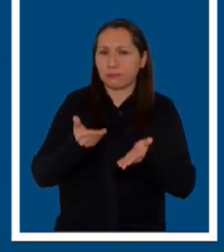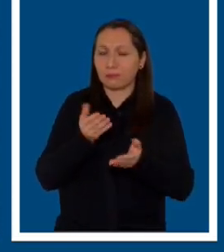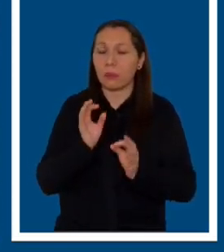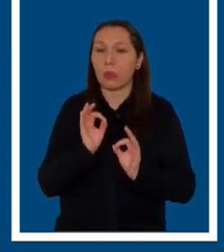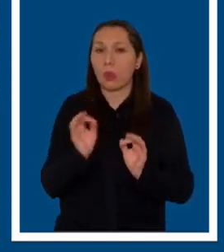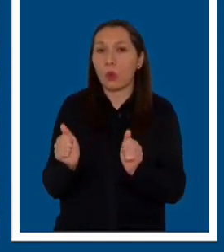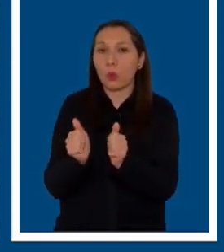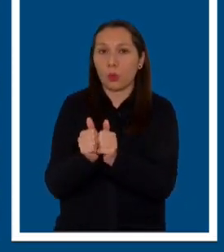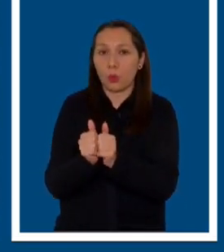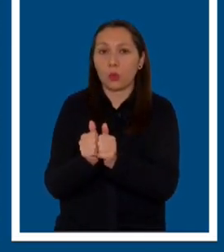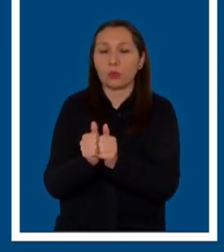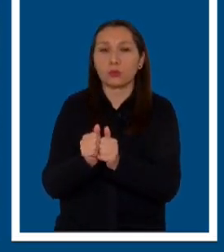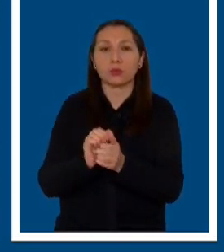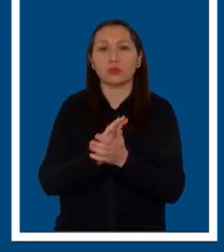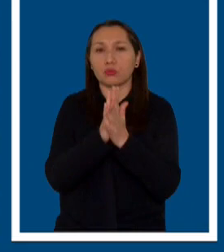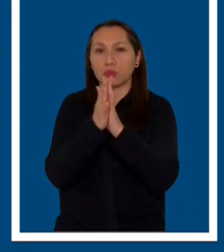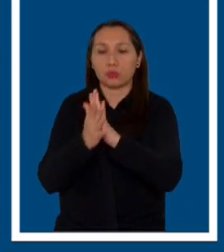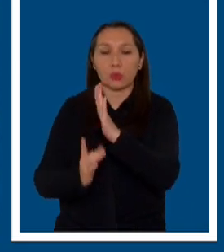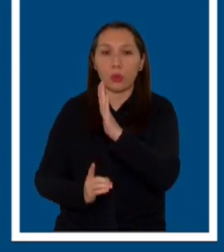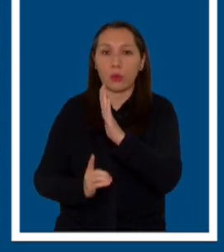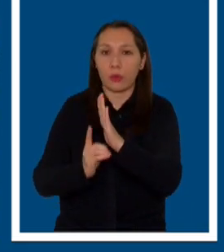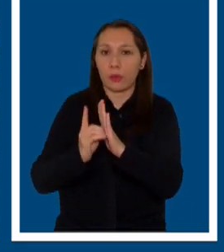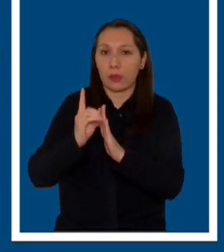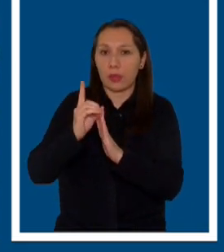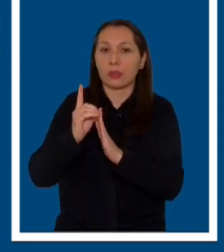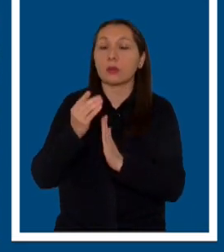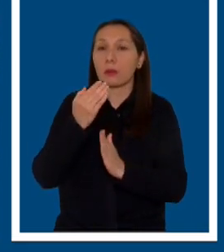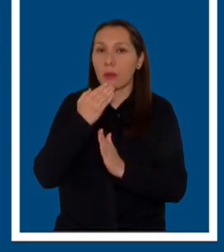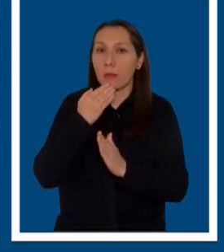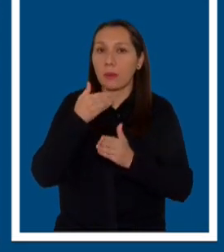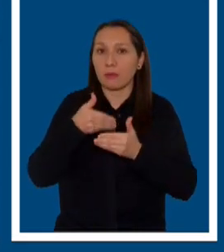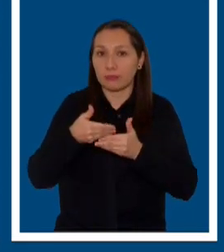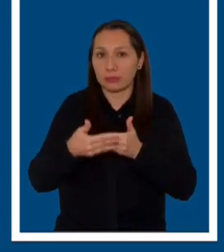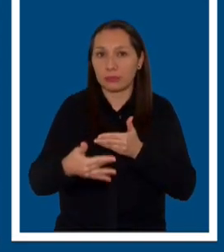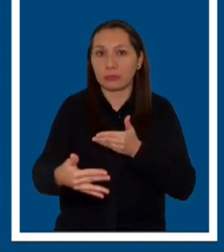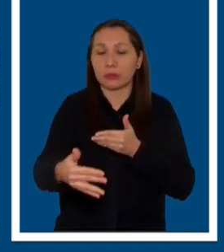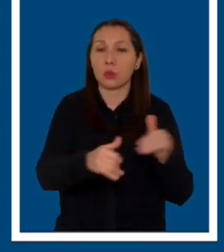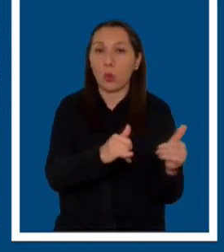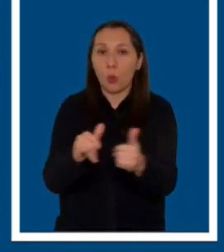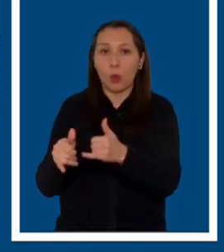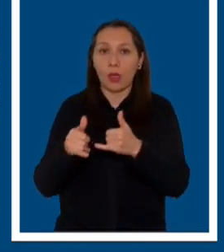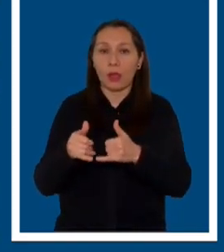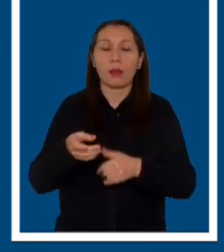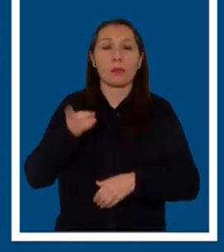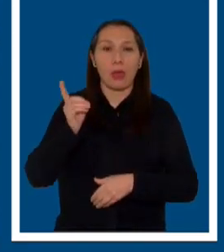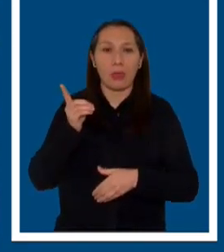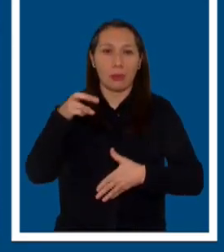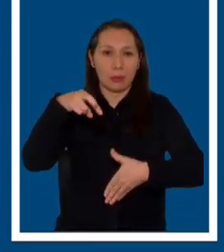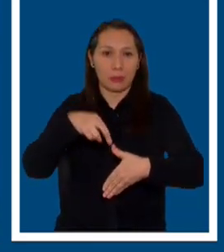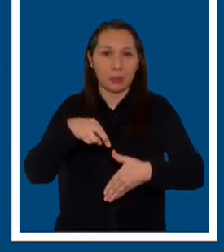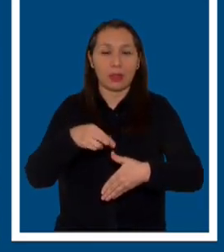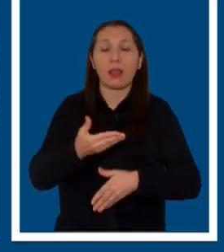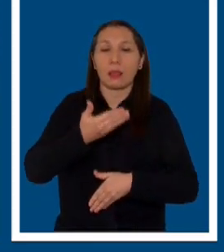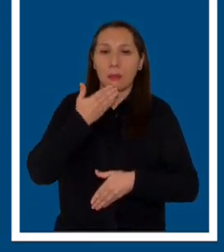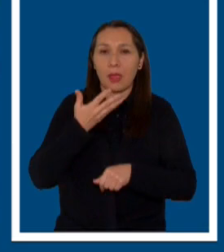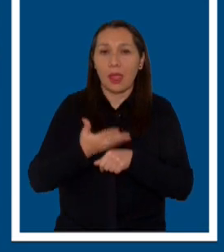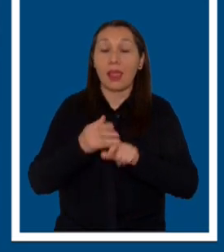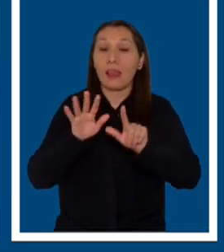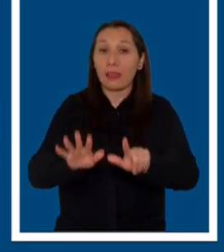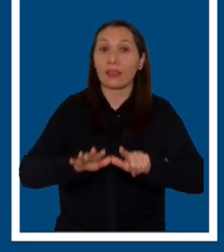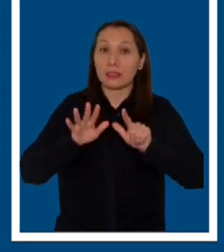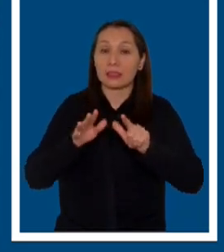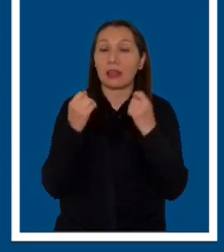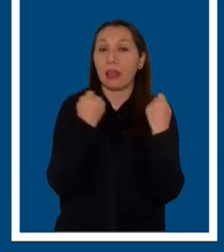junto al todo el desarrollo que va a venir a continuación de los juegos para Panamericanos donde 17